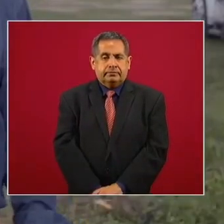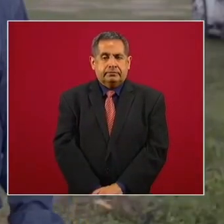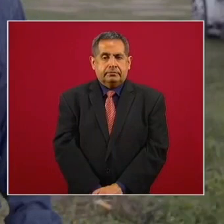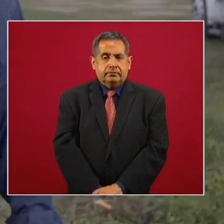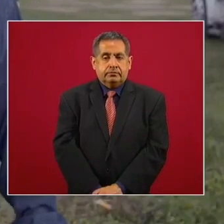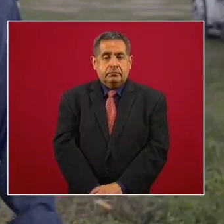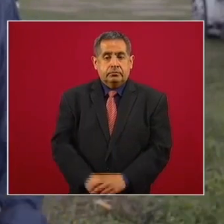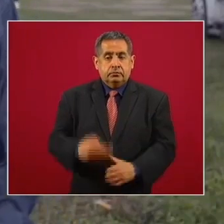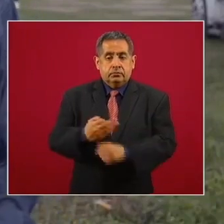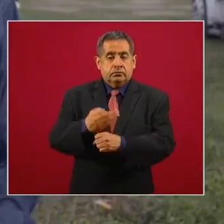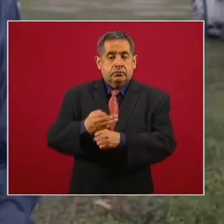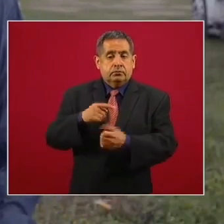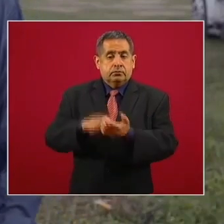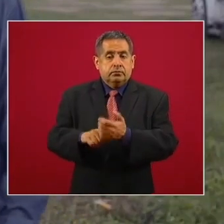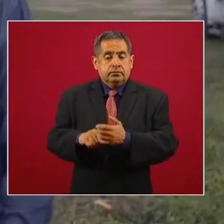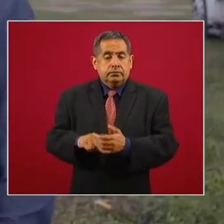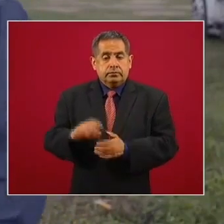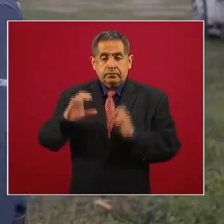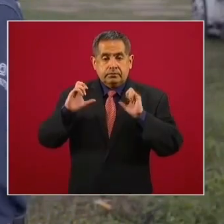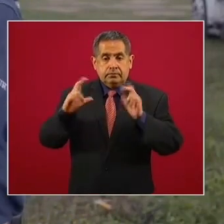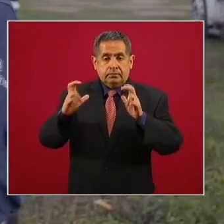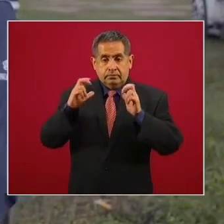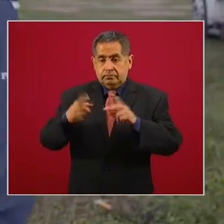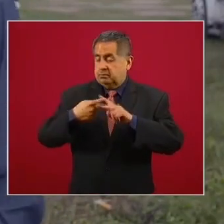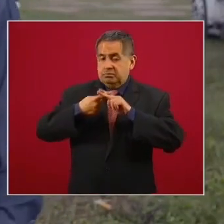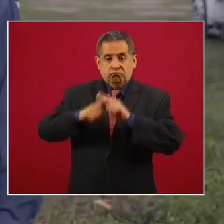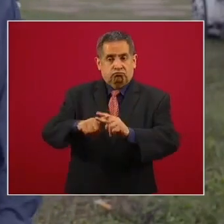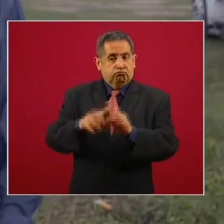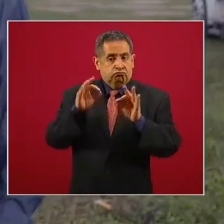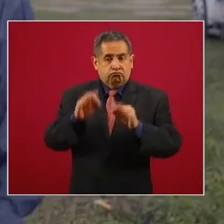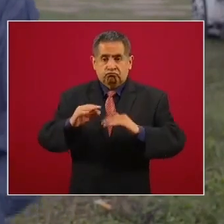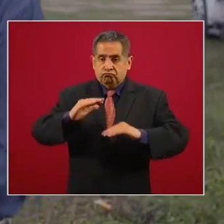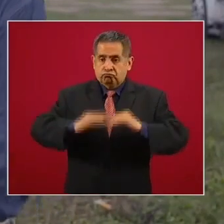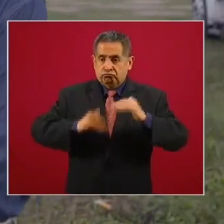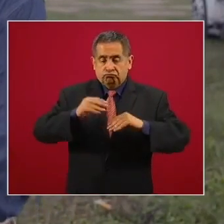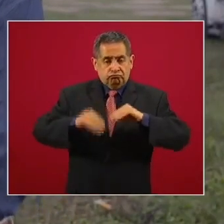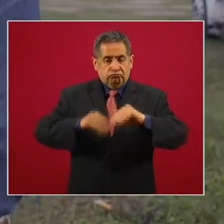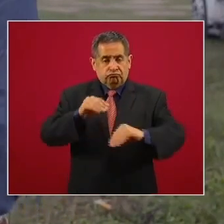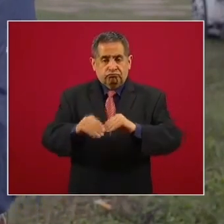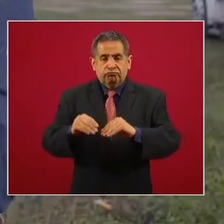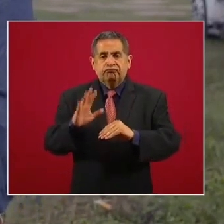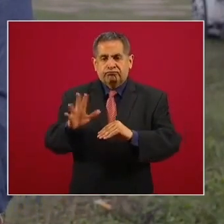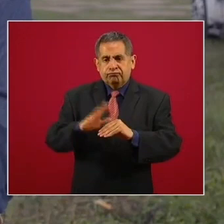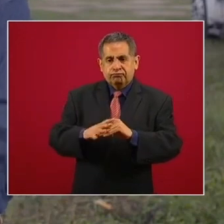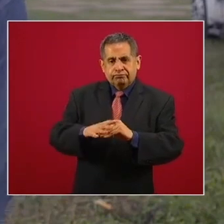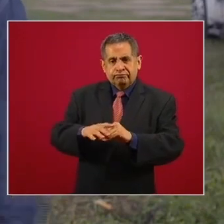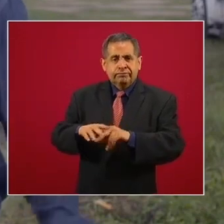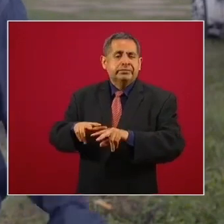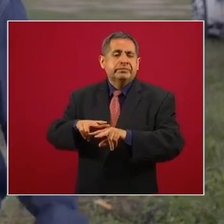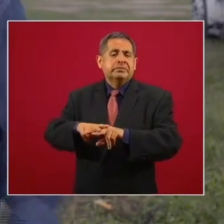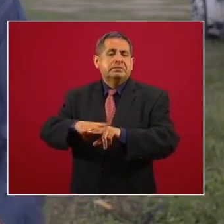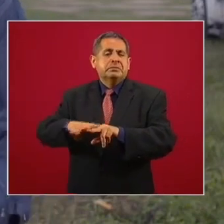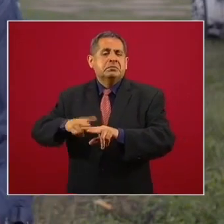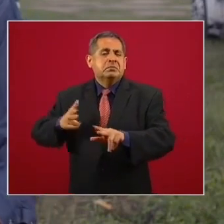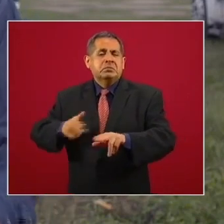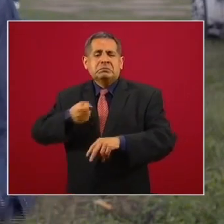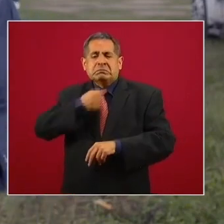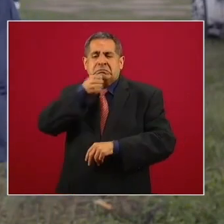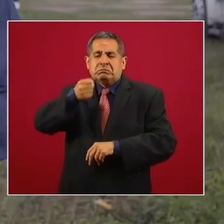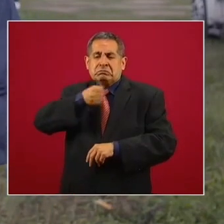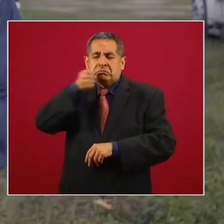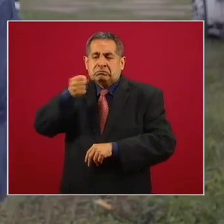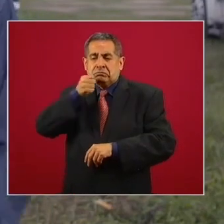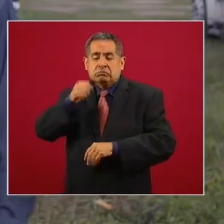Nos encontramos en Palenque, Chiapas, en el inicio formal de las obras. Se viene ya levantando la vía vieja para instalar aquí el